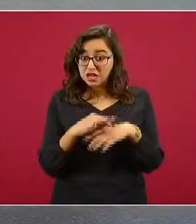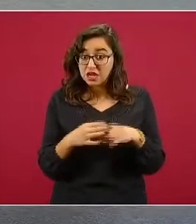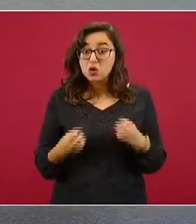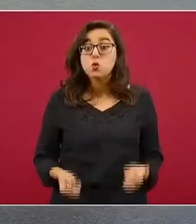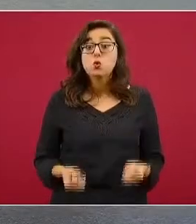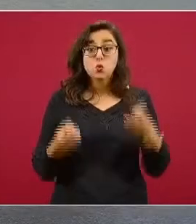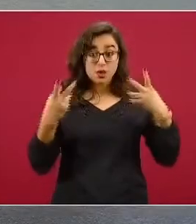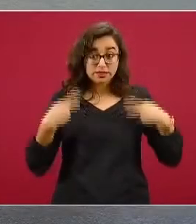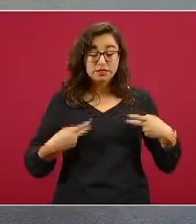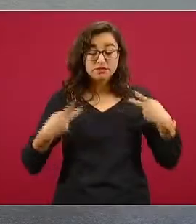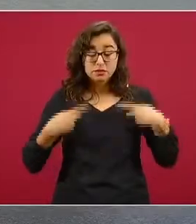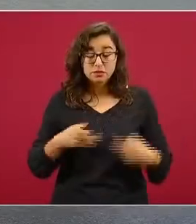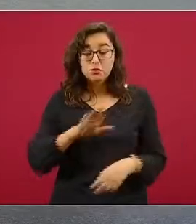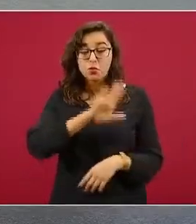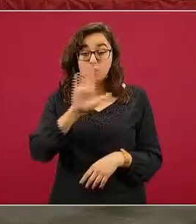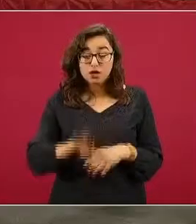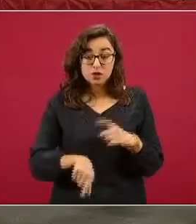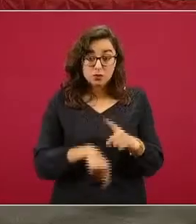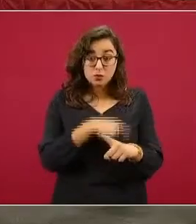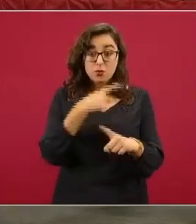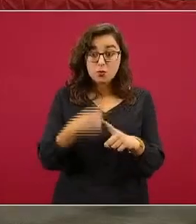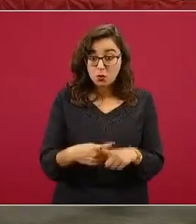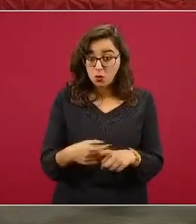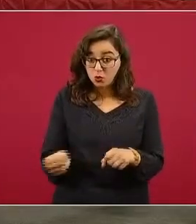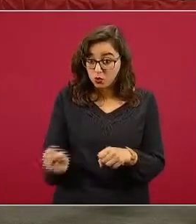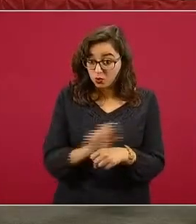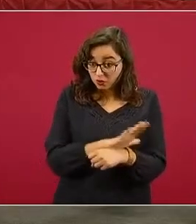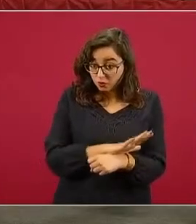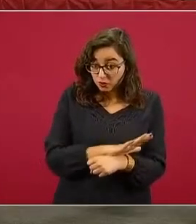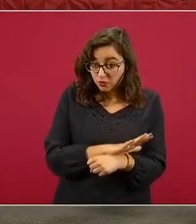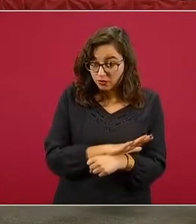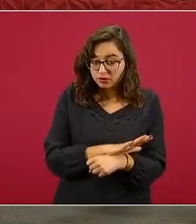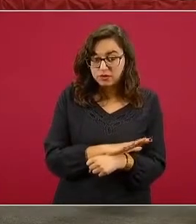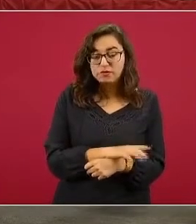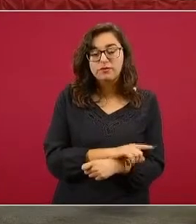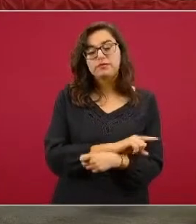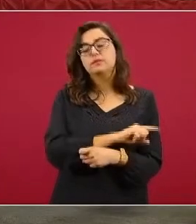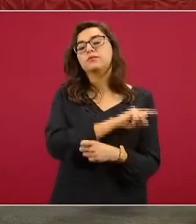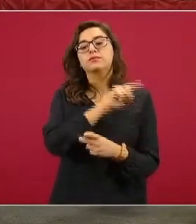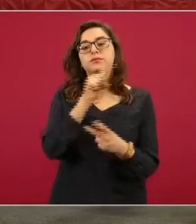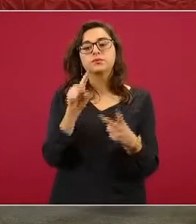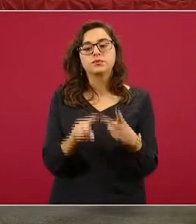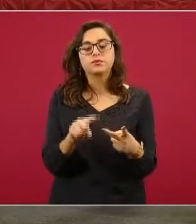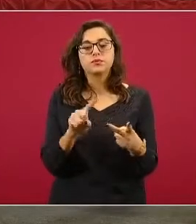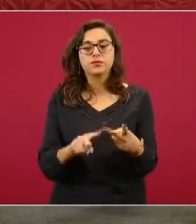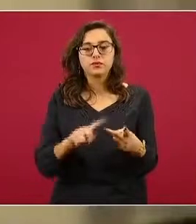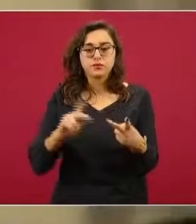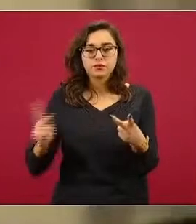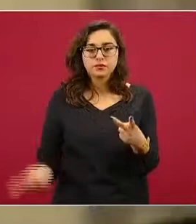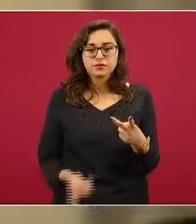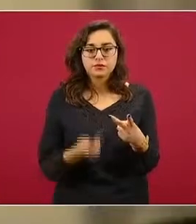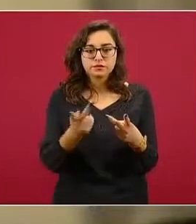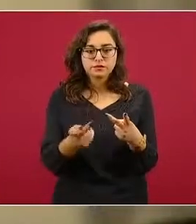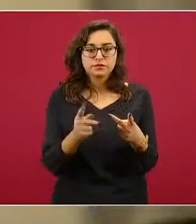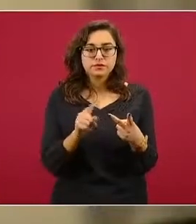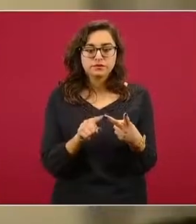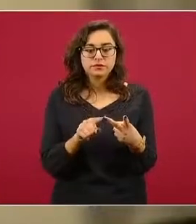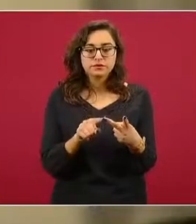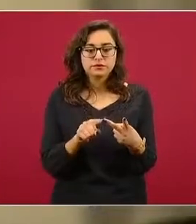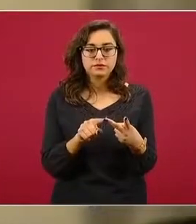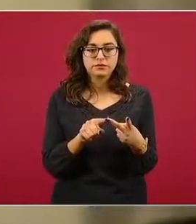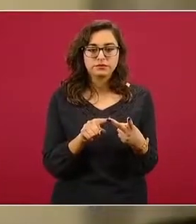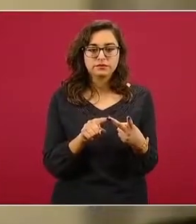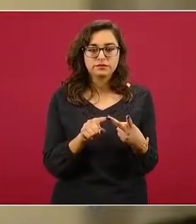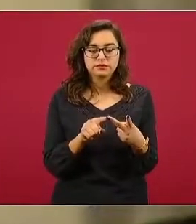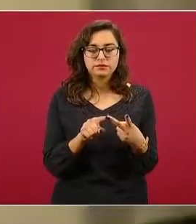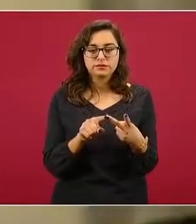fallecidos por COVID. Esa sería la primera pregunta. Y la segunda pregunta,